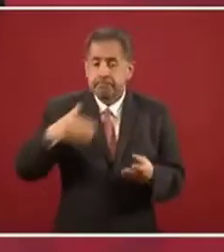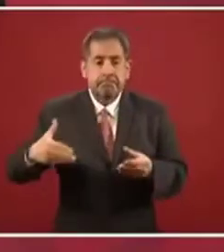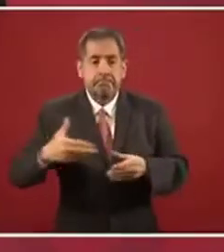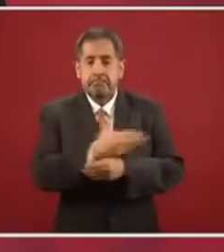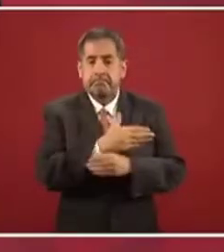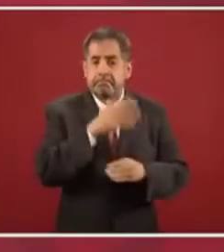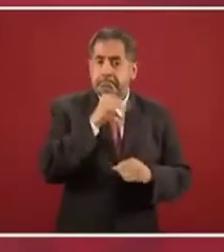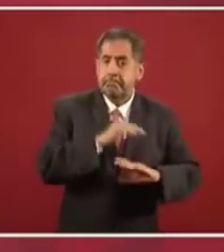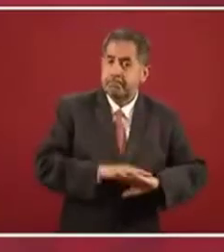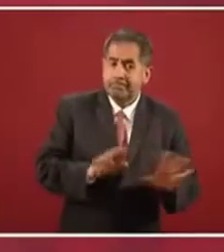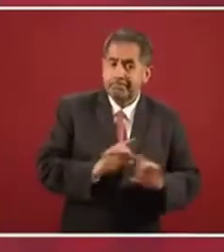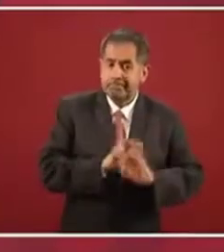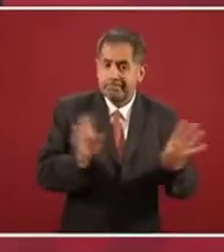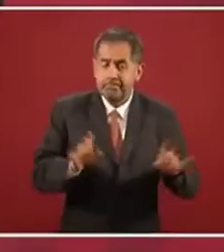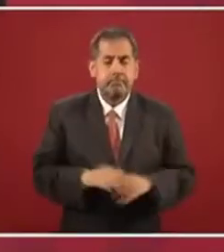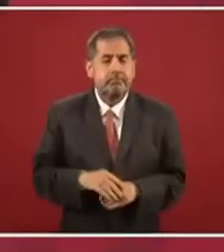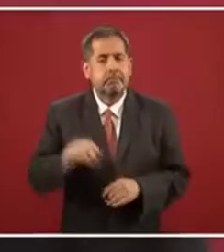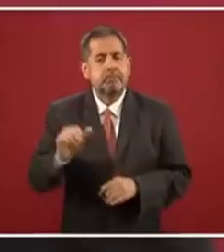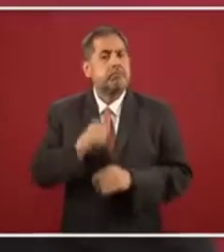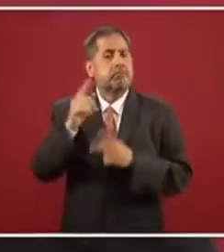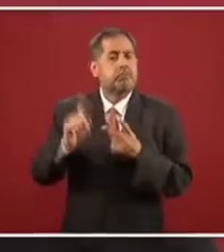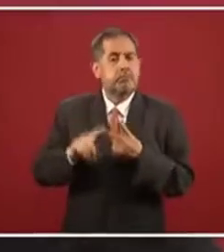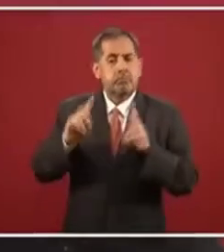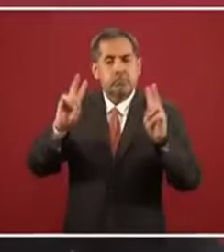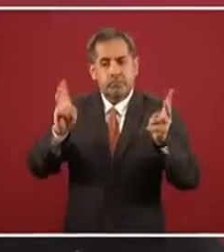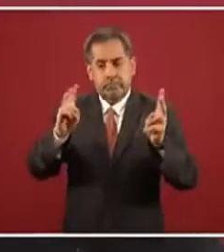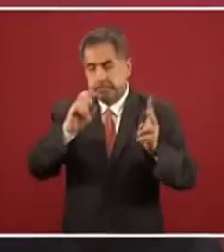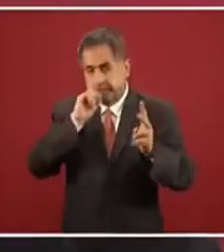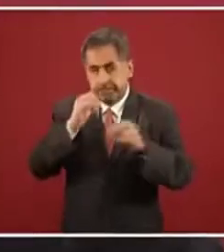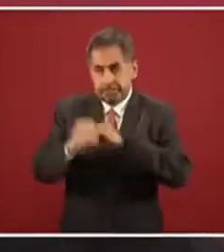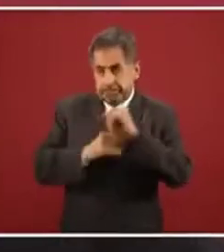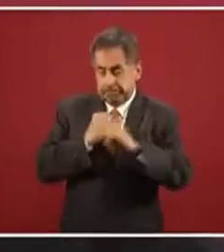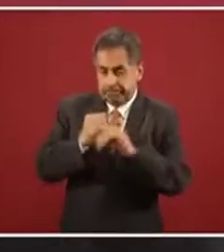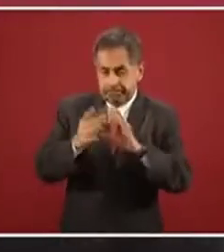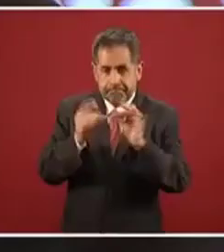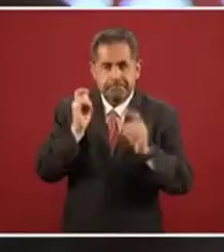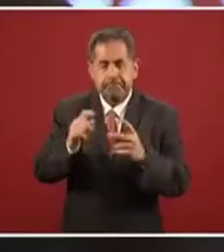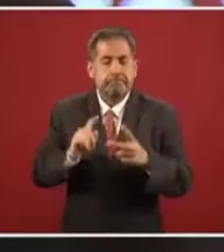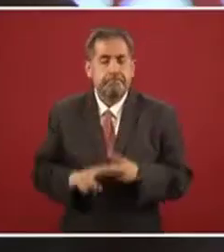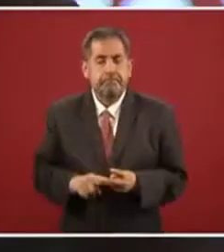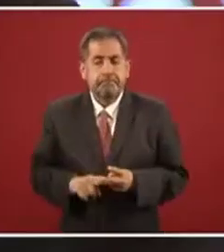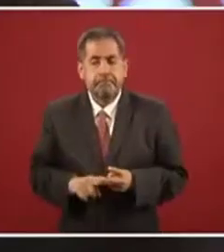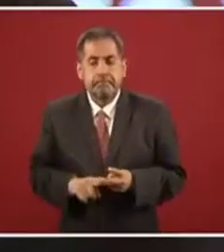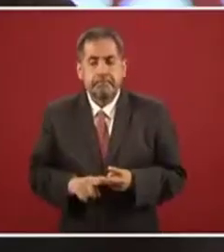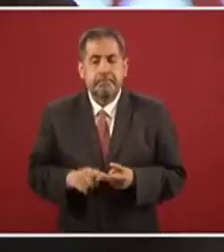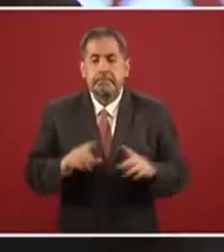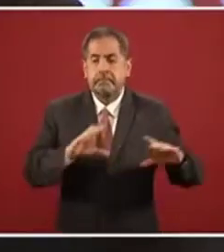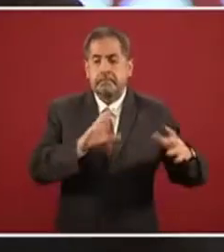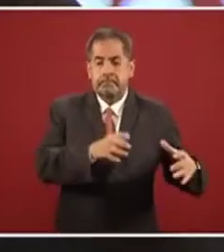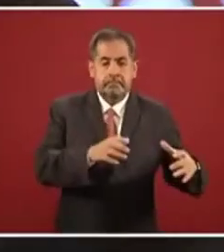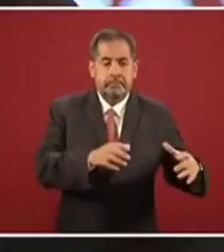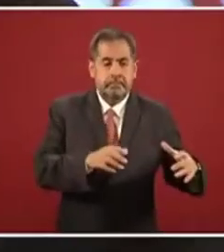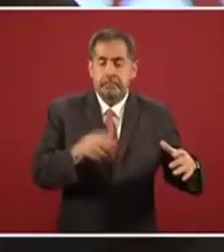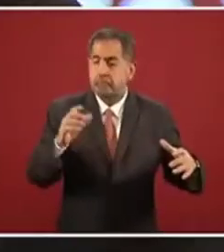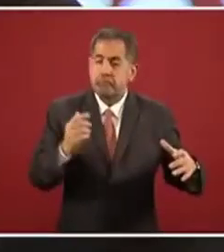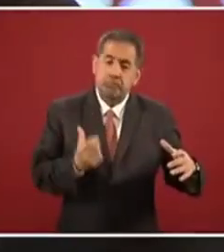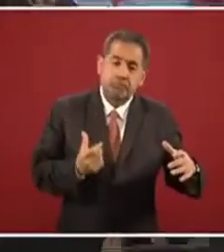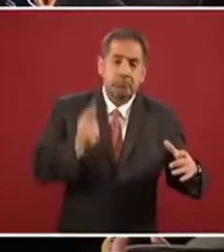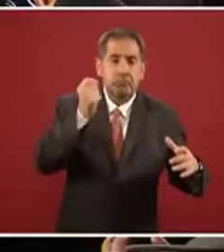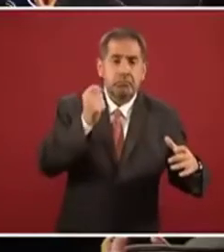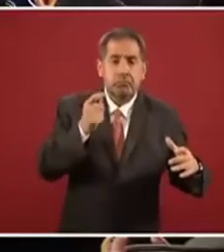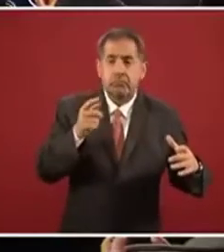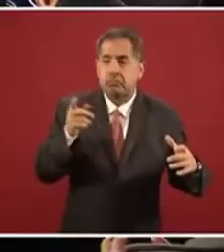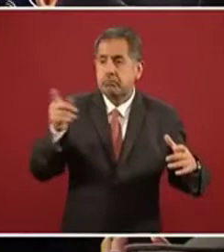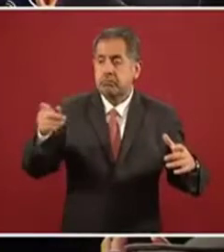Además, hay otro tema que le importa a toda la comunidad internacional en la misma medida, que es que se ponga en tela de juicio de manera arbitraria el derecho de